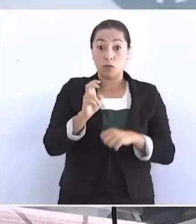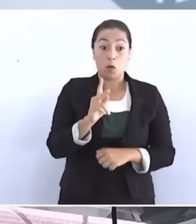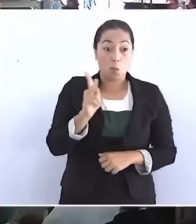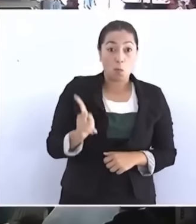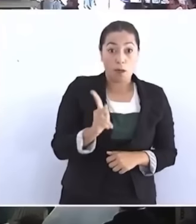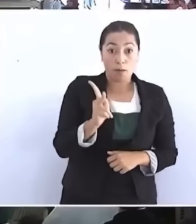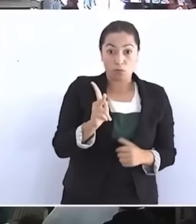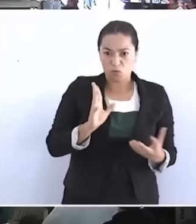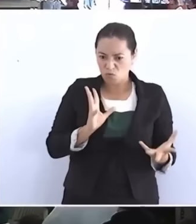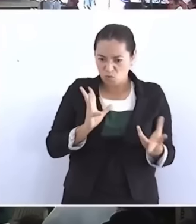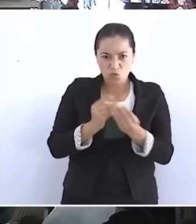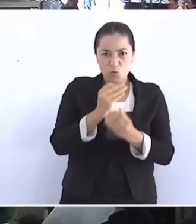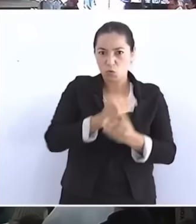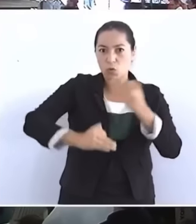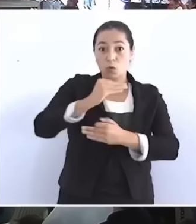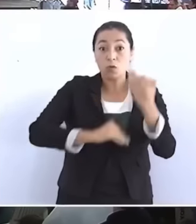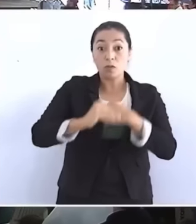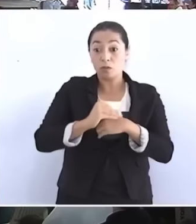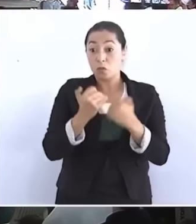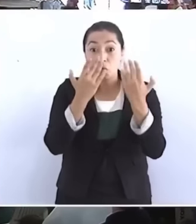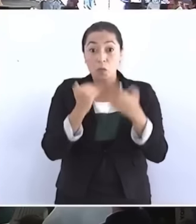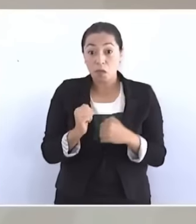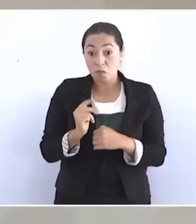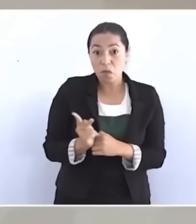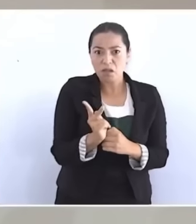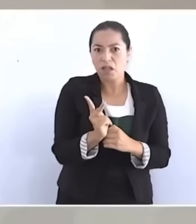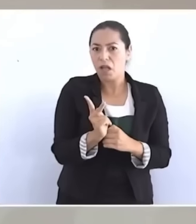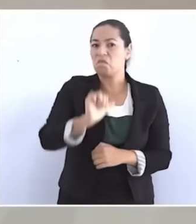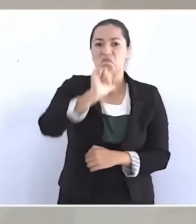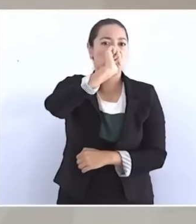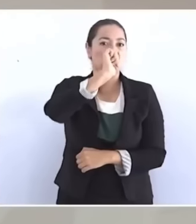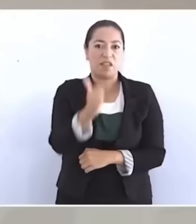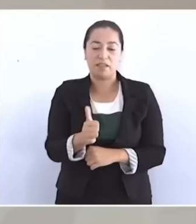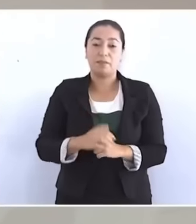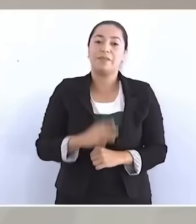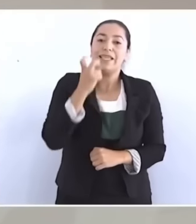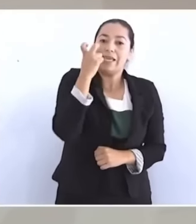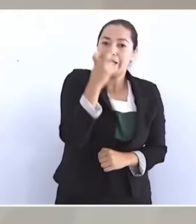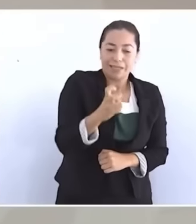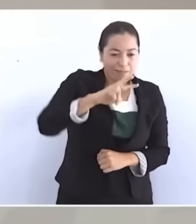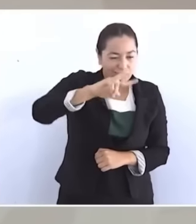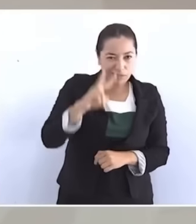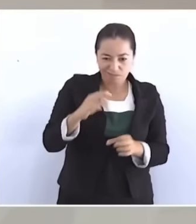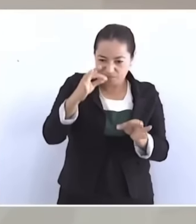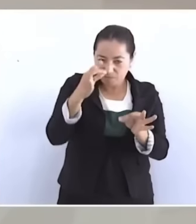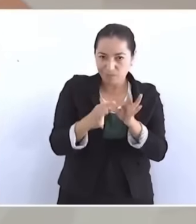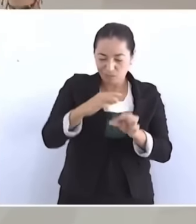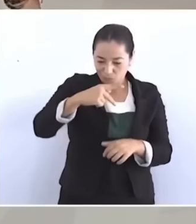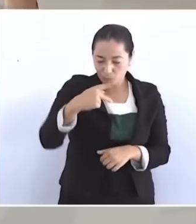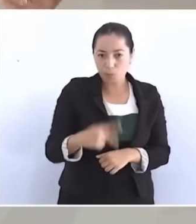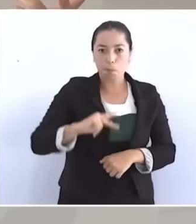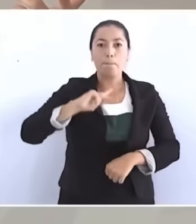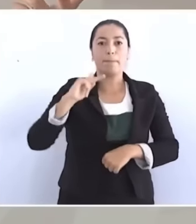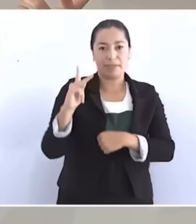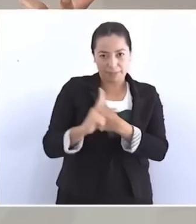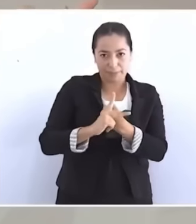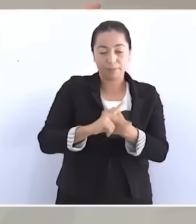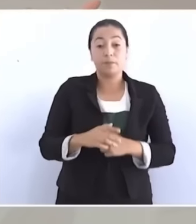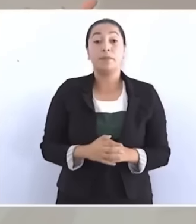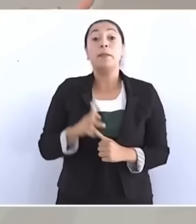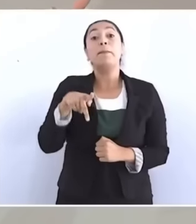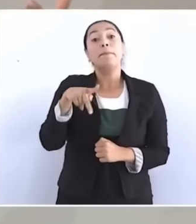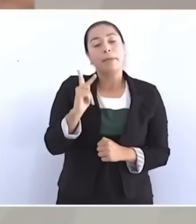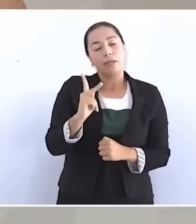nada. Esa es la verdadera democracia en nuestro país. Pero además